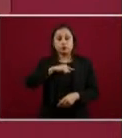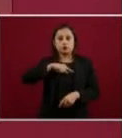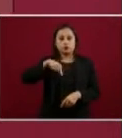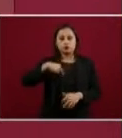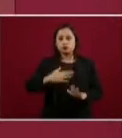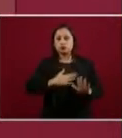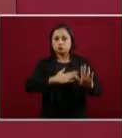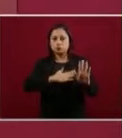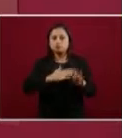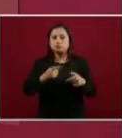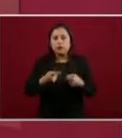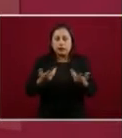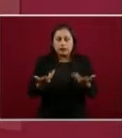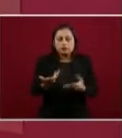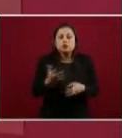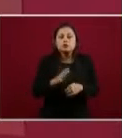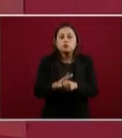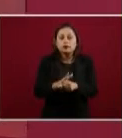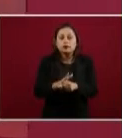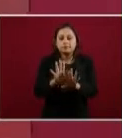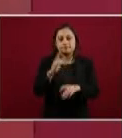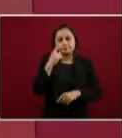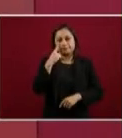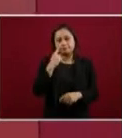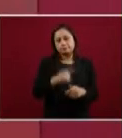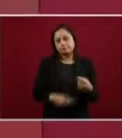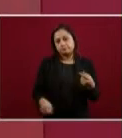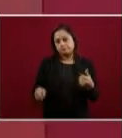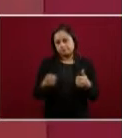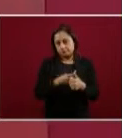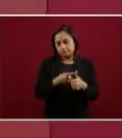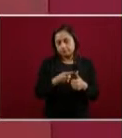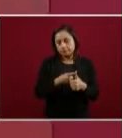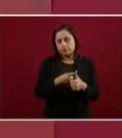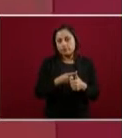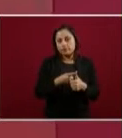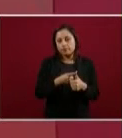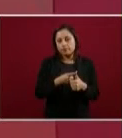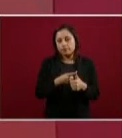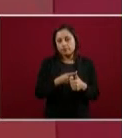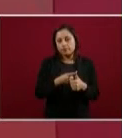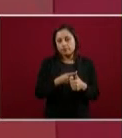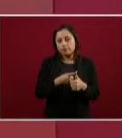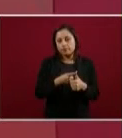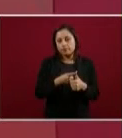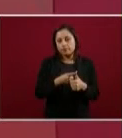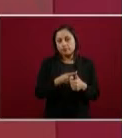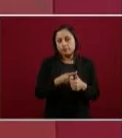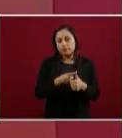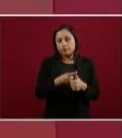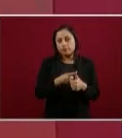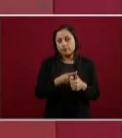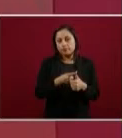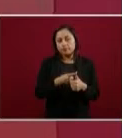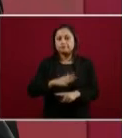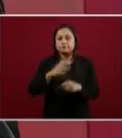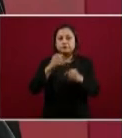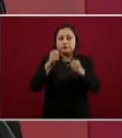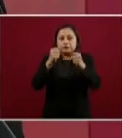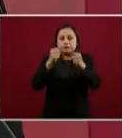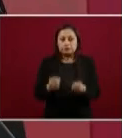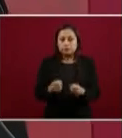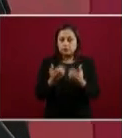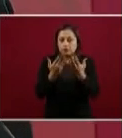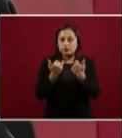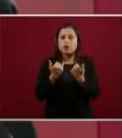jóvenes incursionen en las filas del crimen organizado o que los niños que dejan de estudiar se vuelvan frecuencia